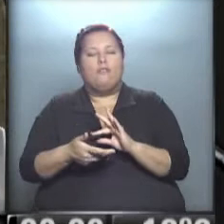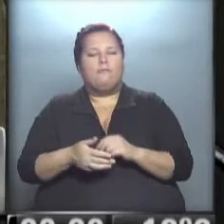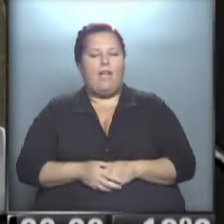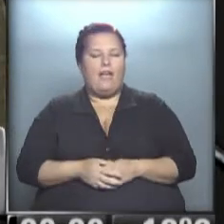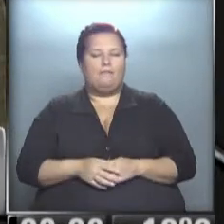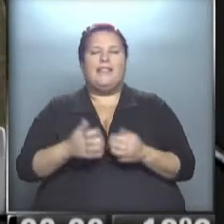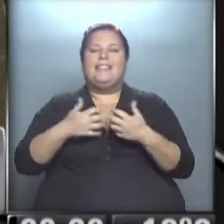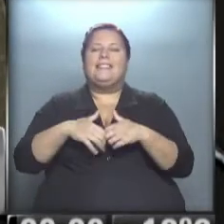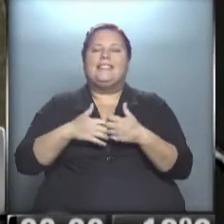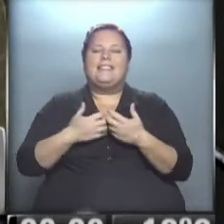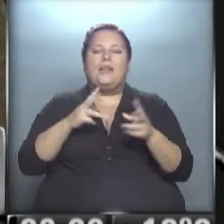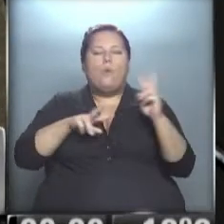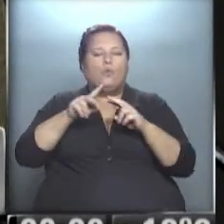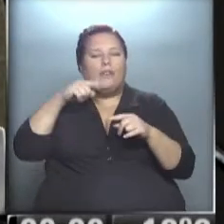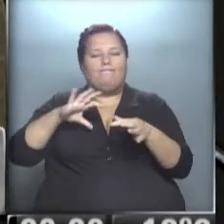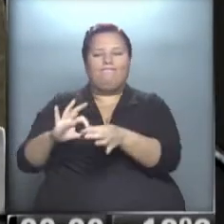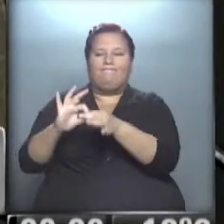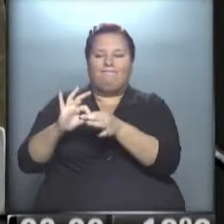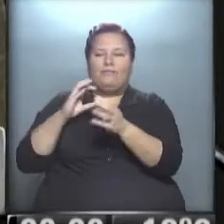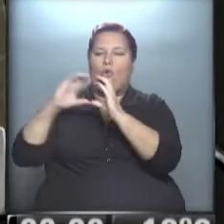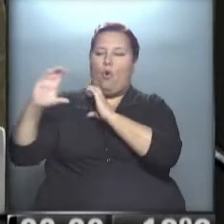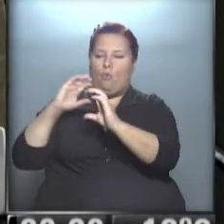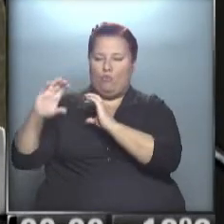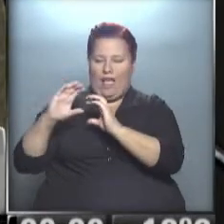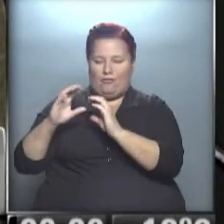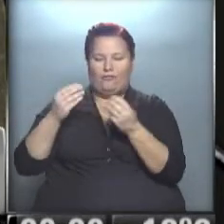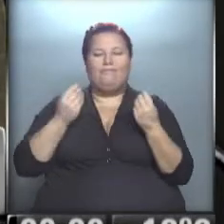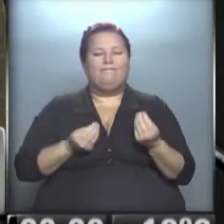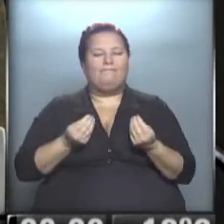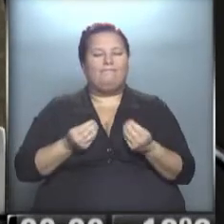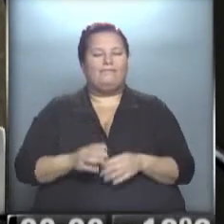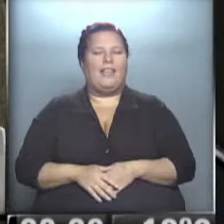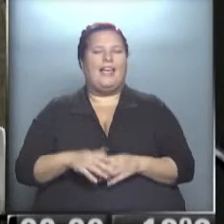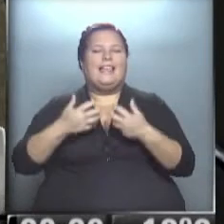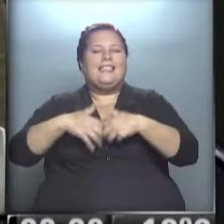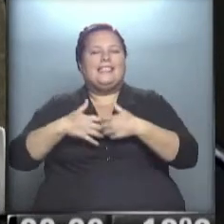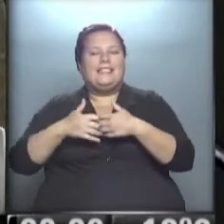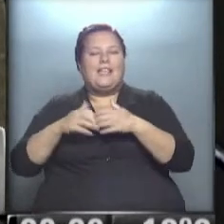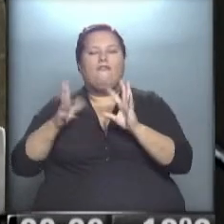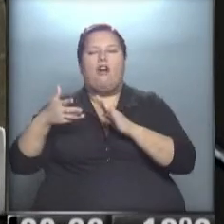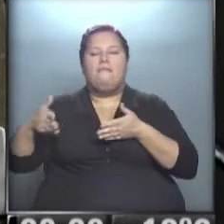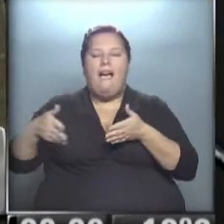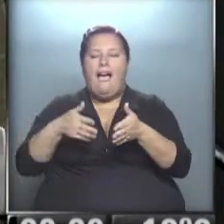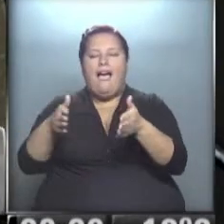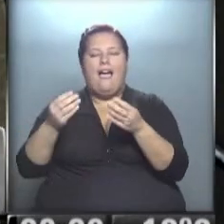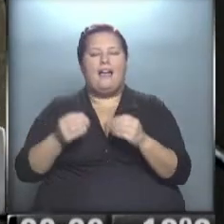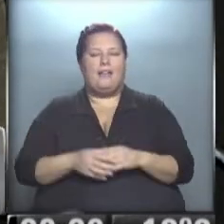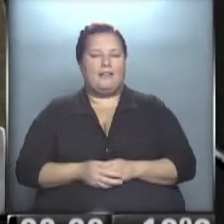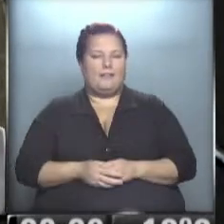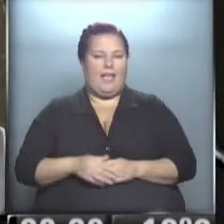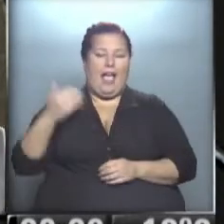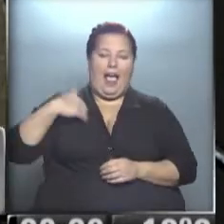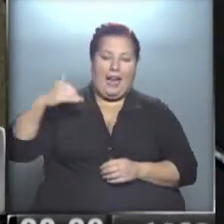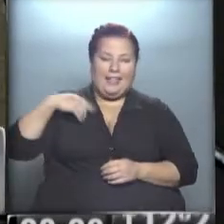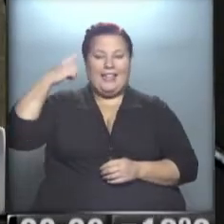sistema de profundizar los lazos de comunicación en el sentido de un sistema de canal tanto